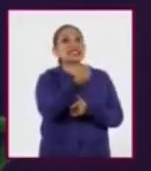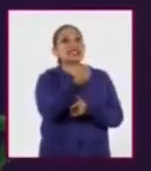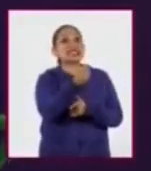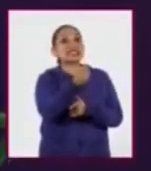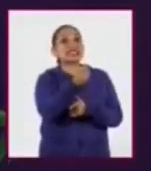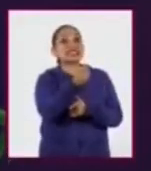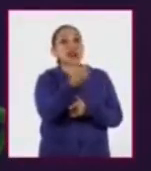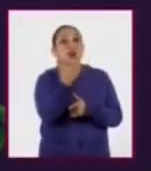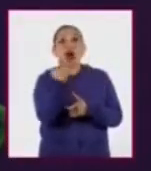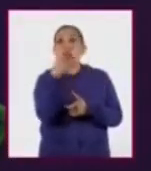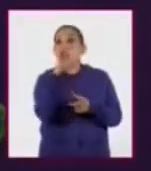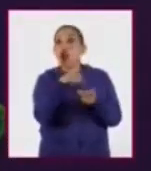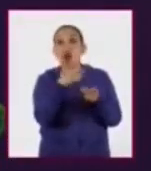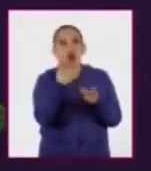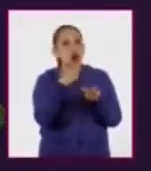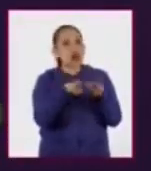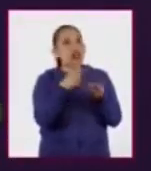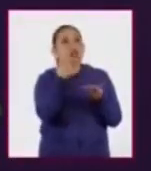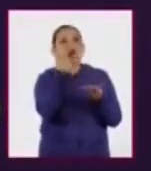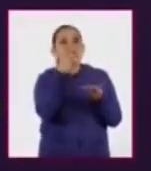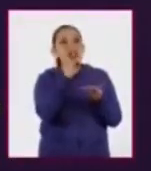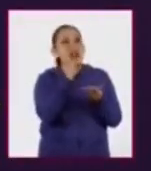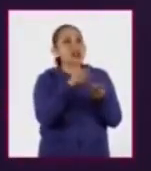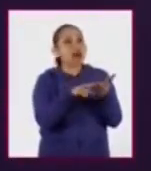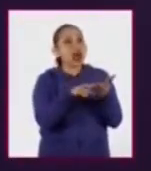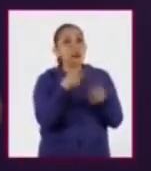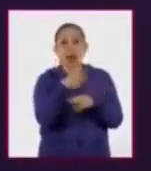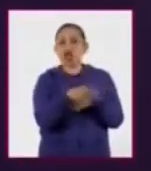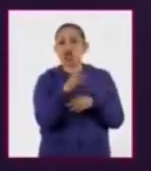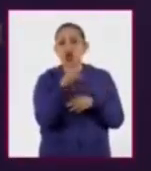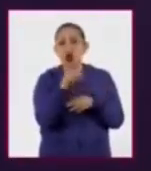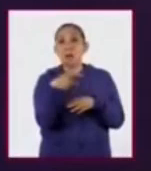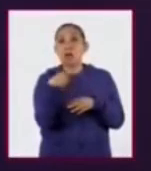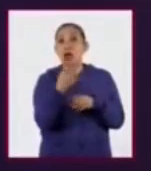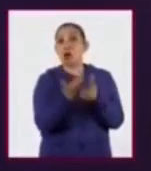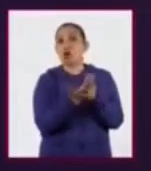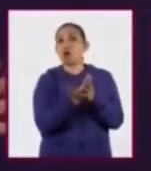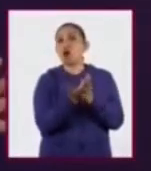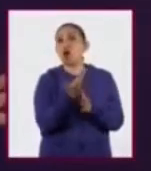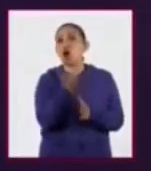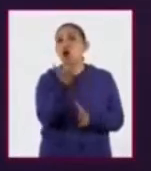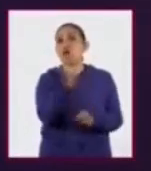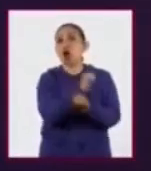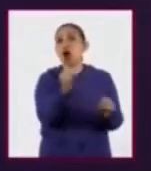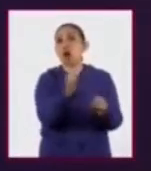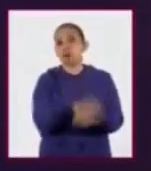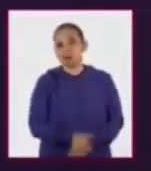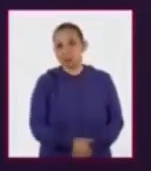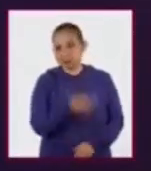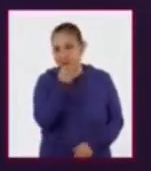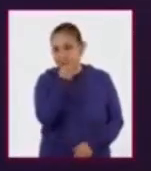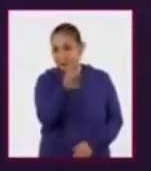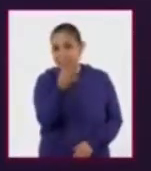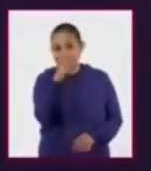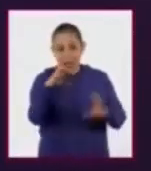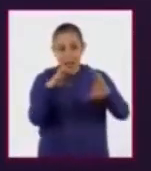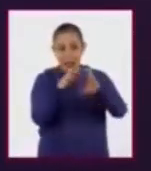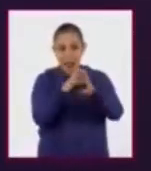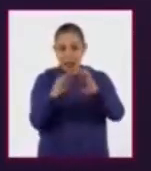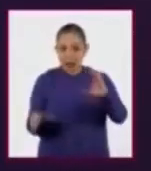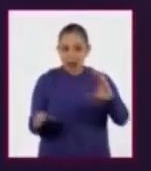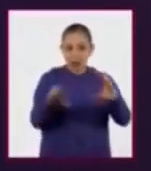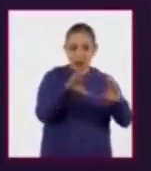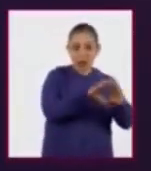Es incoloro e inodoro. No es tóxico, pero es altamente flamable. En esta esfera